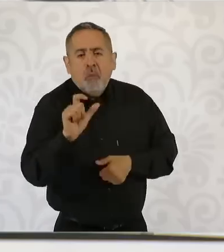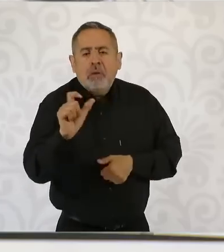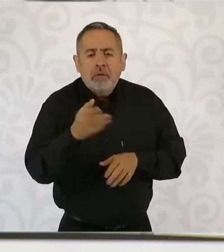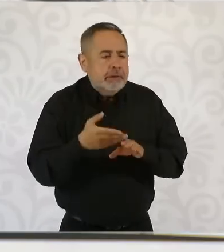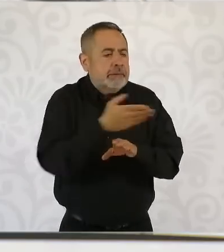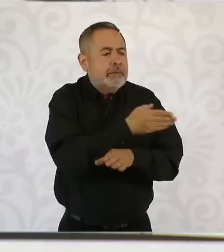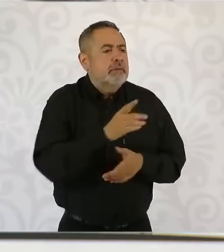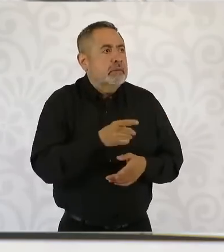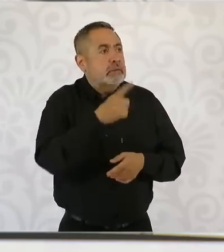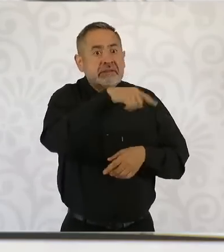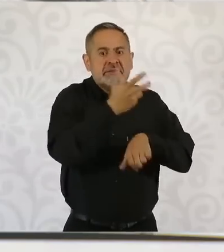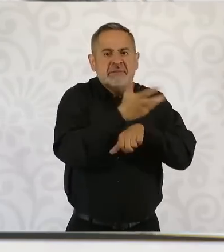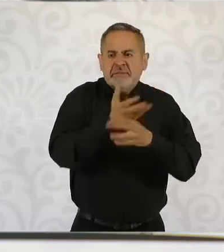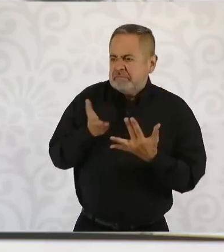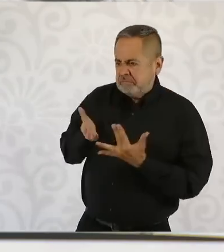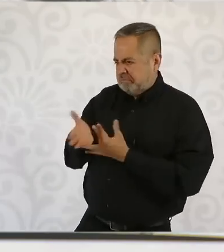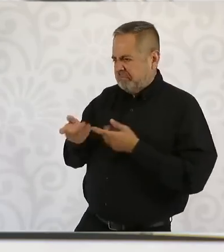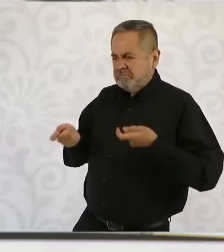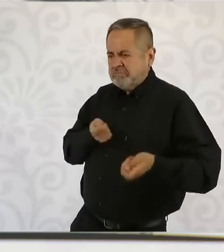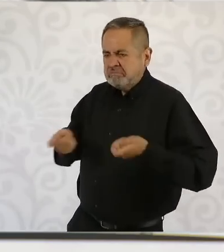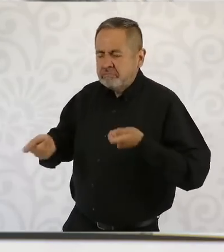¿Cuándo hubo intervención?